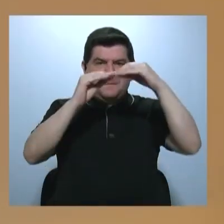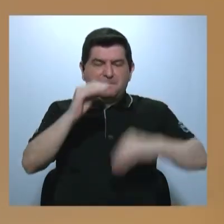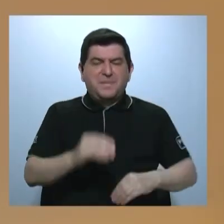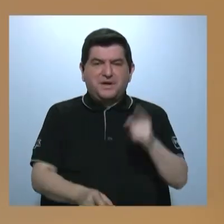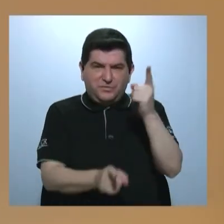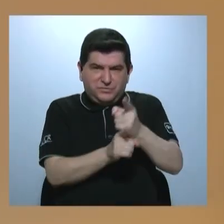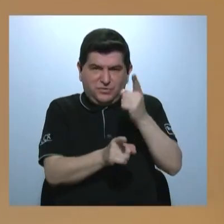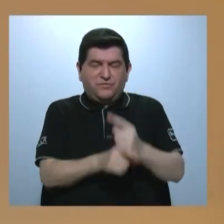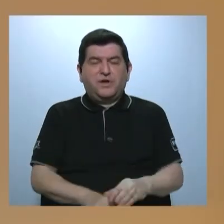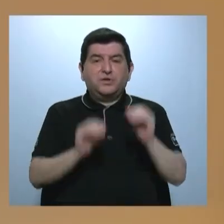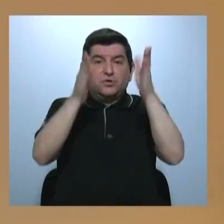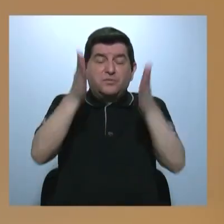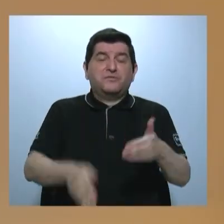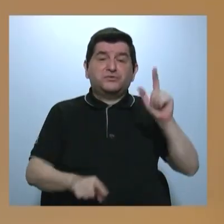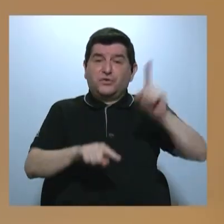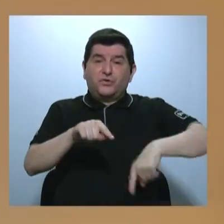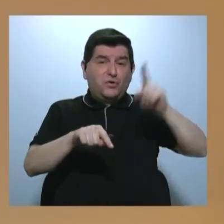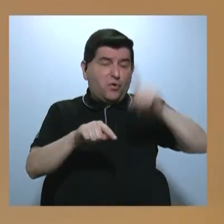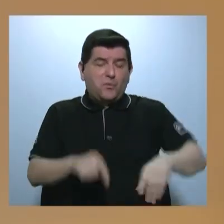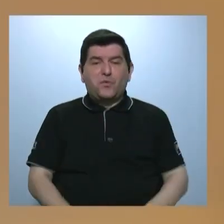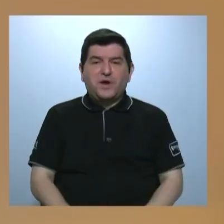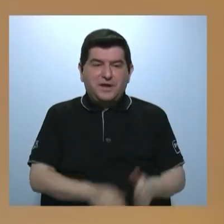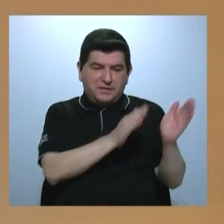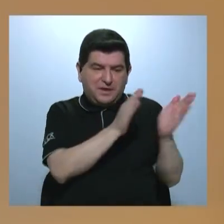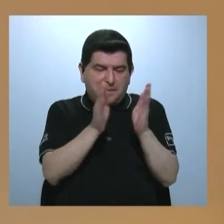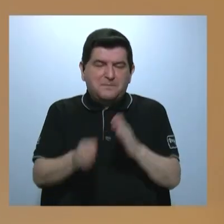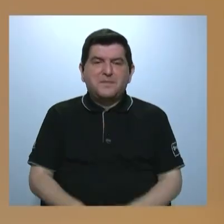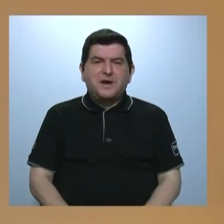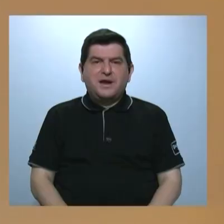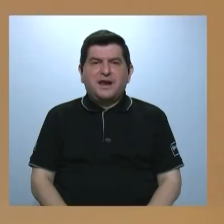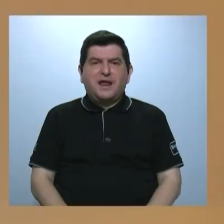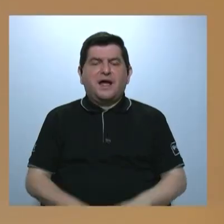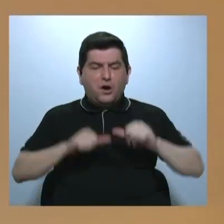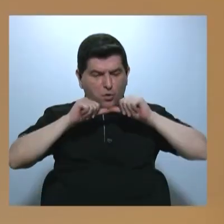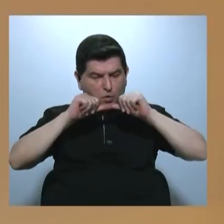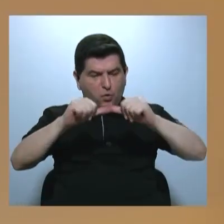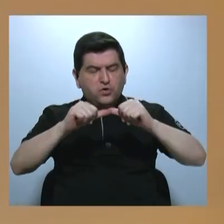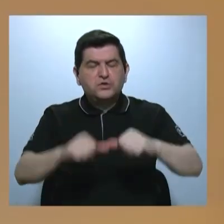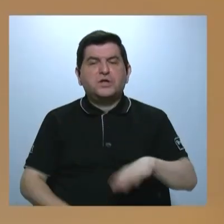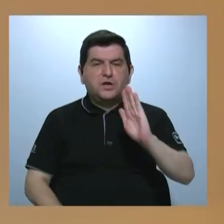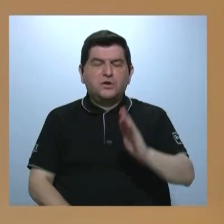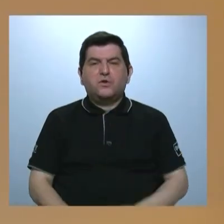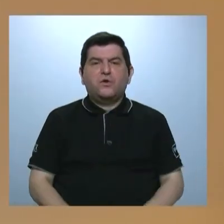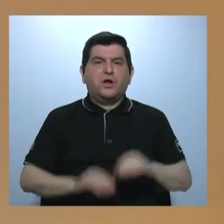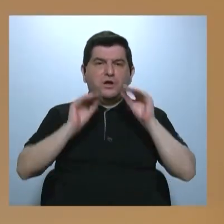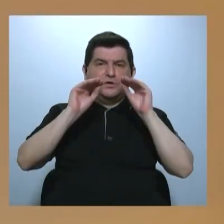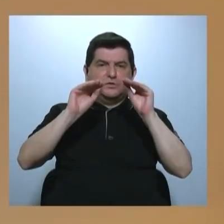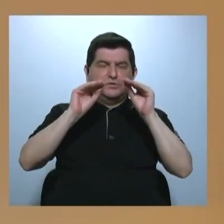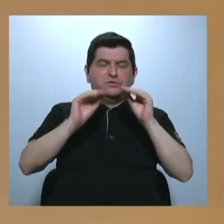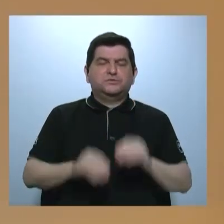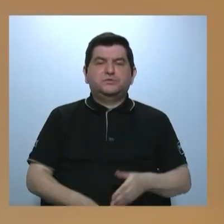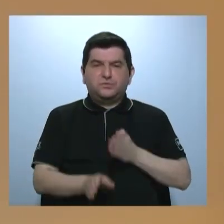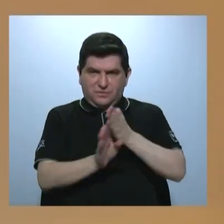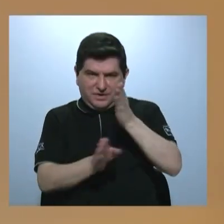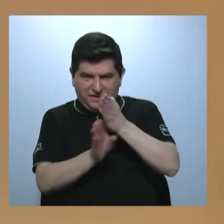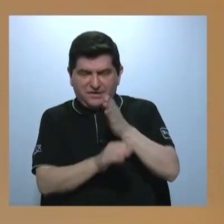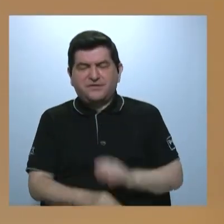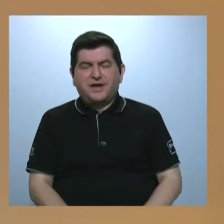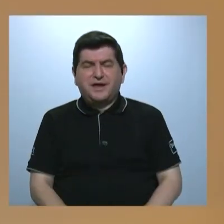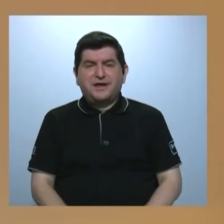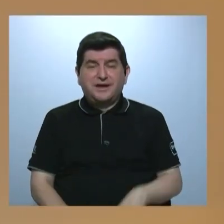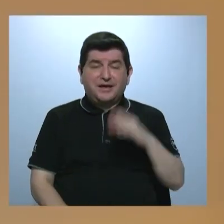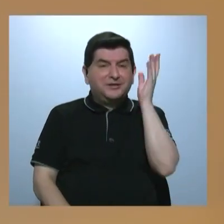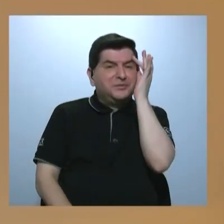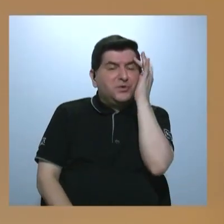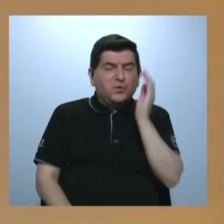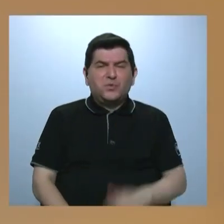si los docentes no pueden tener un plan de formación docente continuo a lo largo de su trayectoria. Entonces preocupa mucho que esto esté sucediendo, por ejemplo